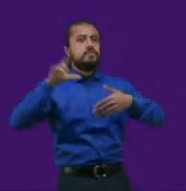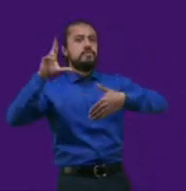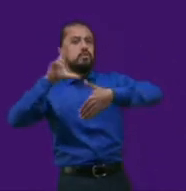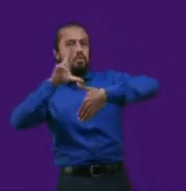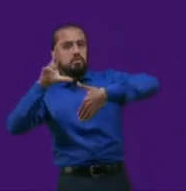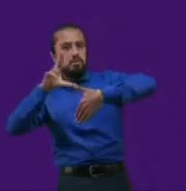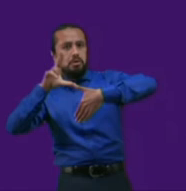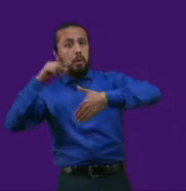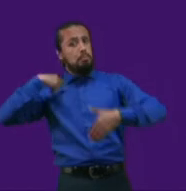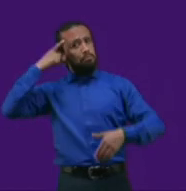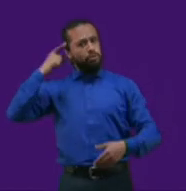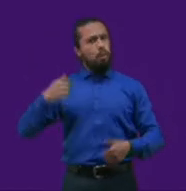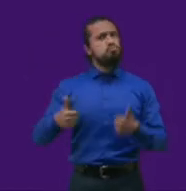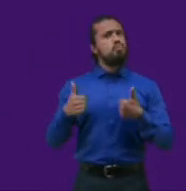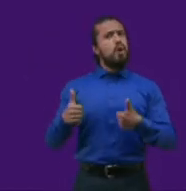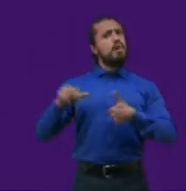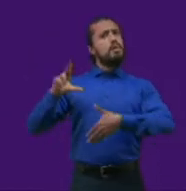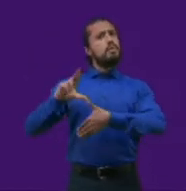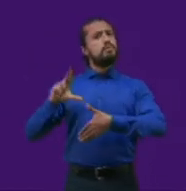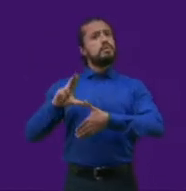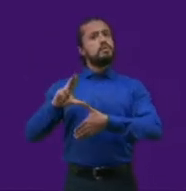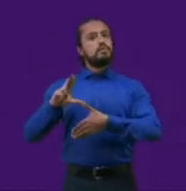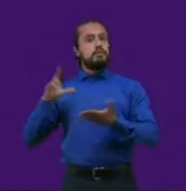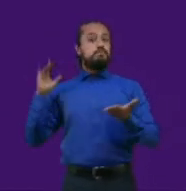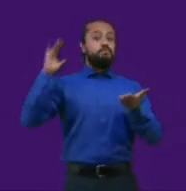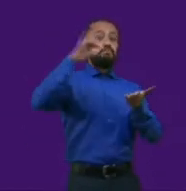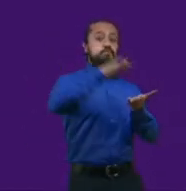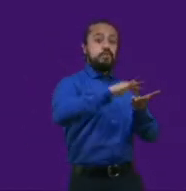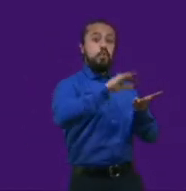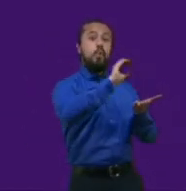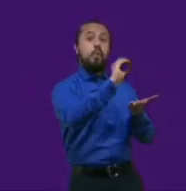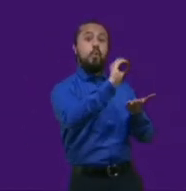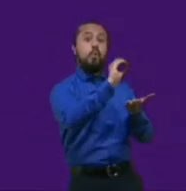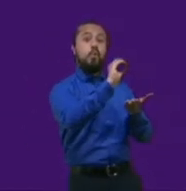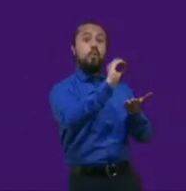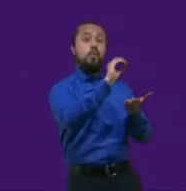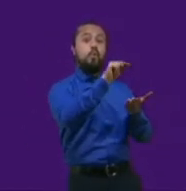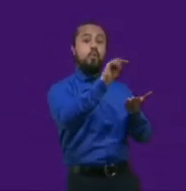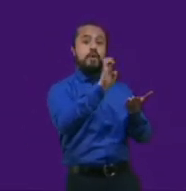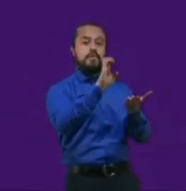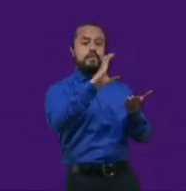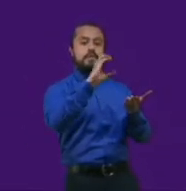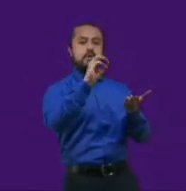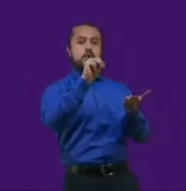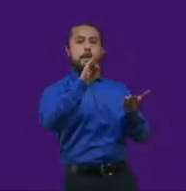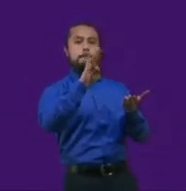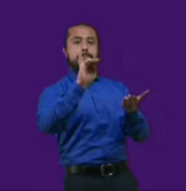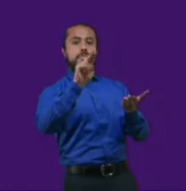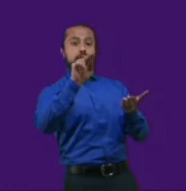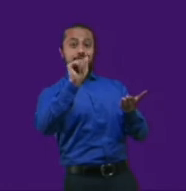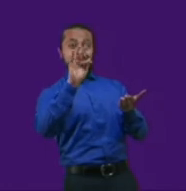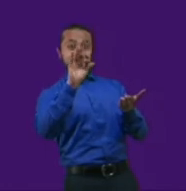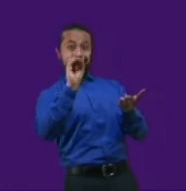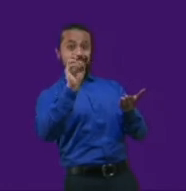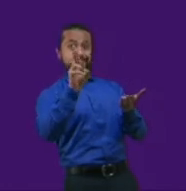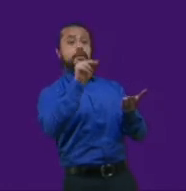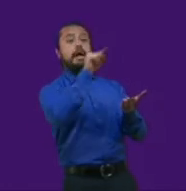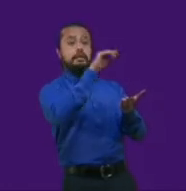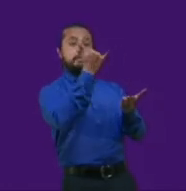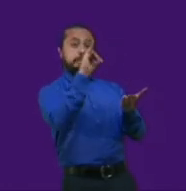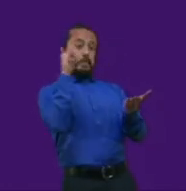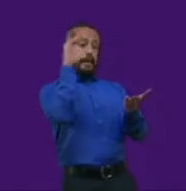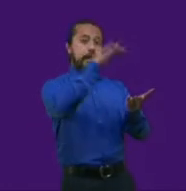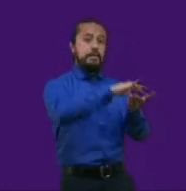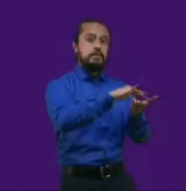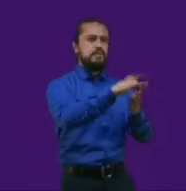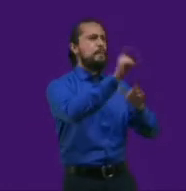nivel Latinoamérica. Cuando llegamos a Y Combinator y comenzamos a interactuar con todos los programadores de Silicon Valley